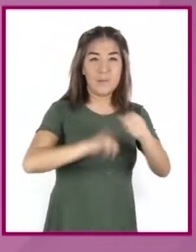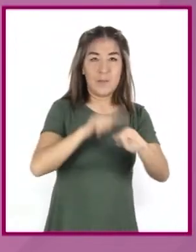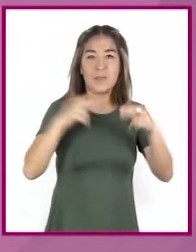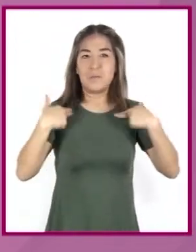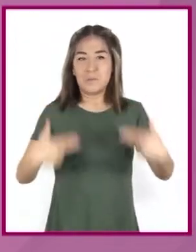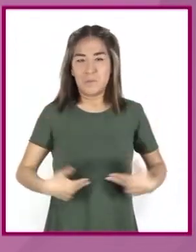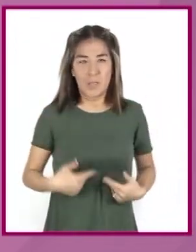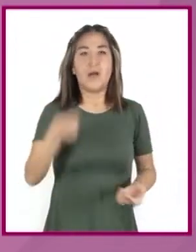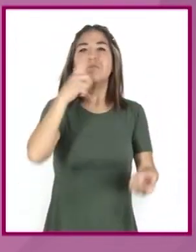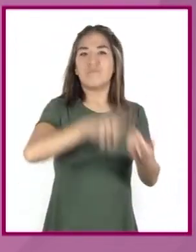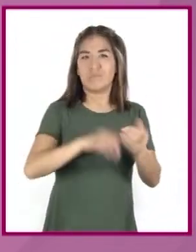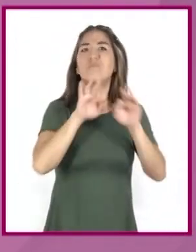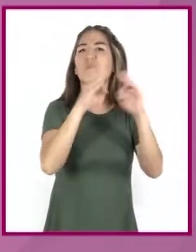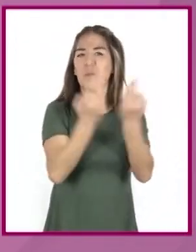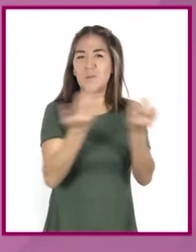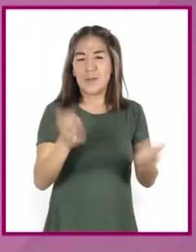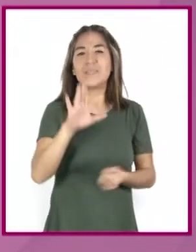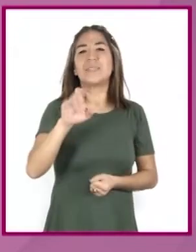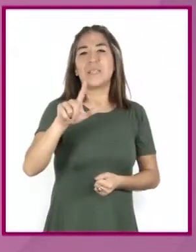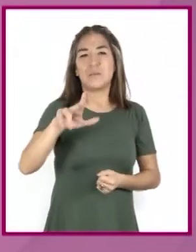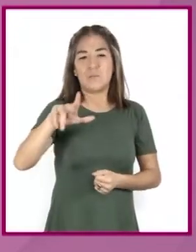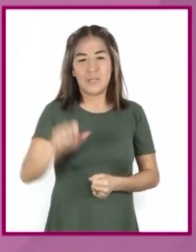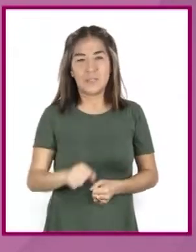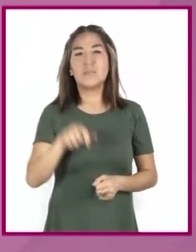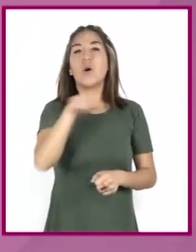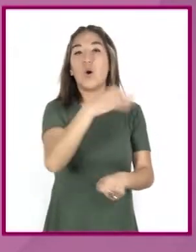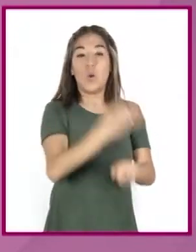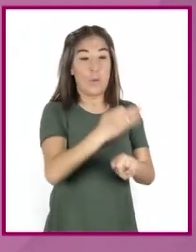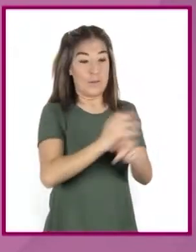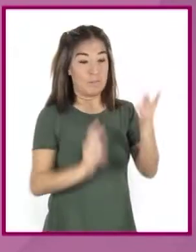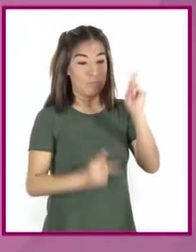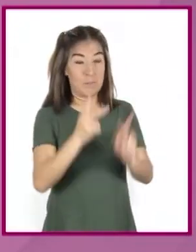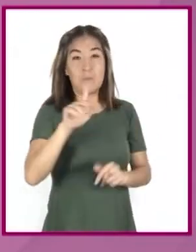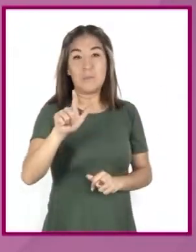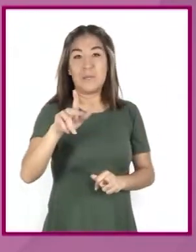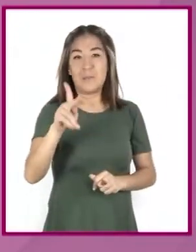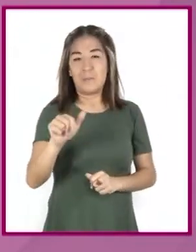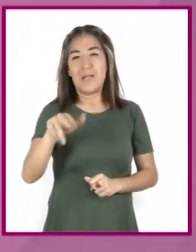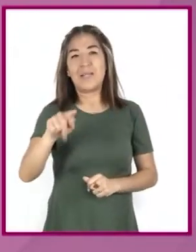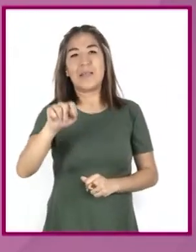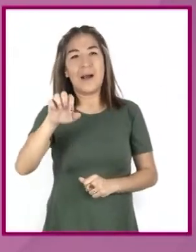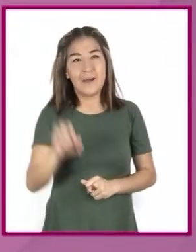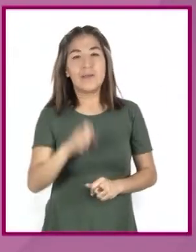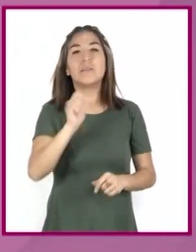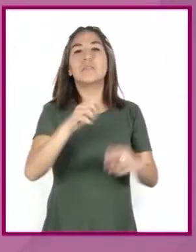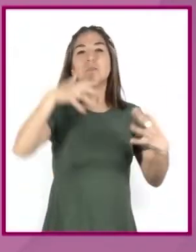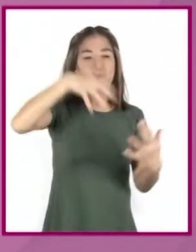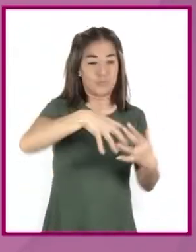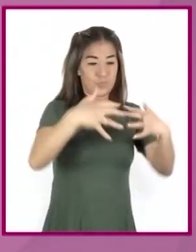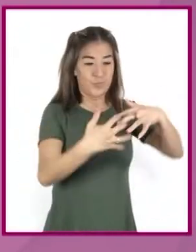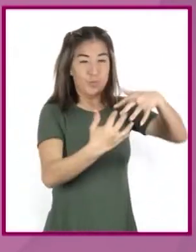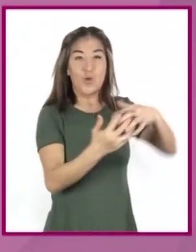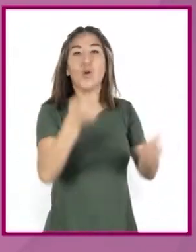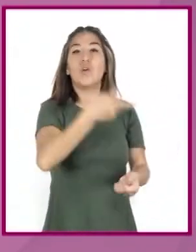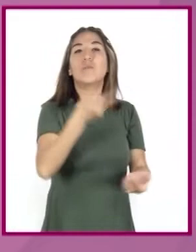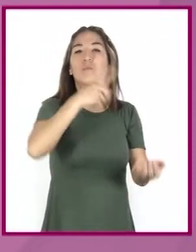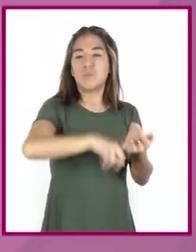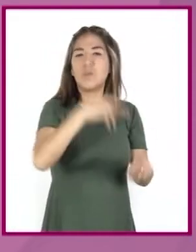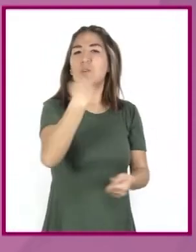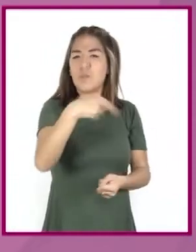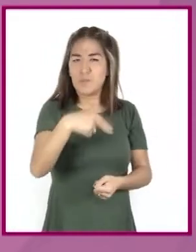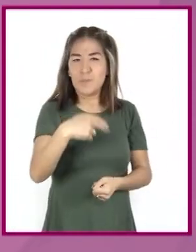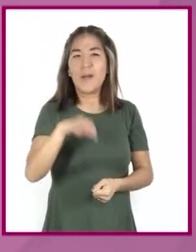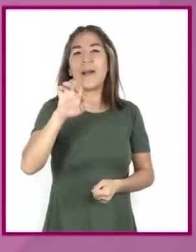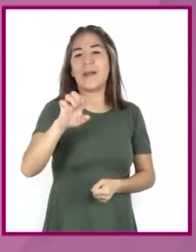pero en el caso de las plantas se les llaman células vegetales, las cuales forman tejidos y estas células son de tipo eucarionte.